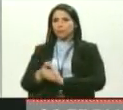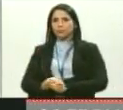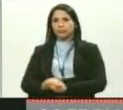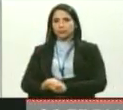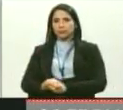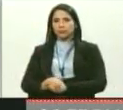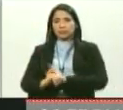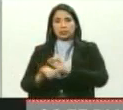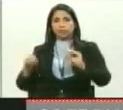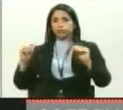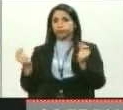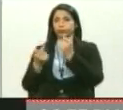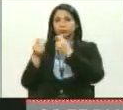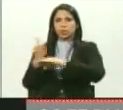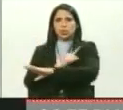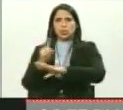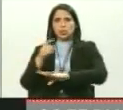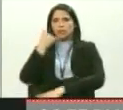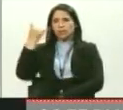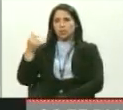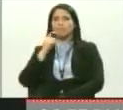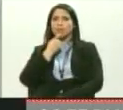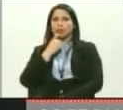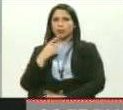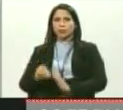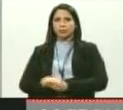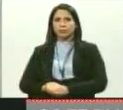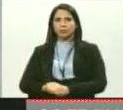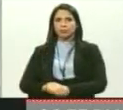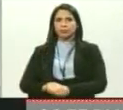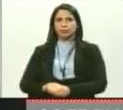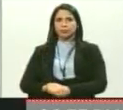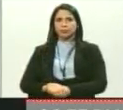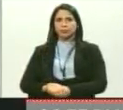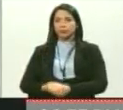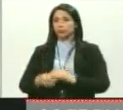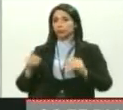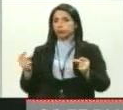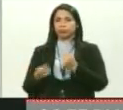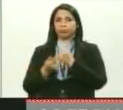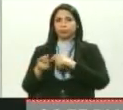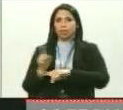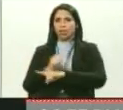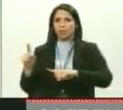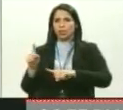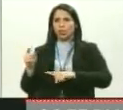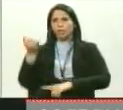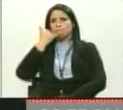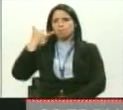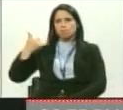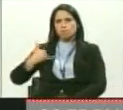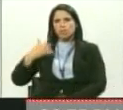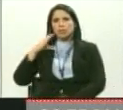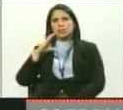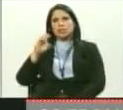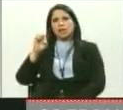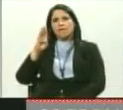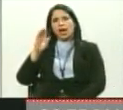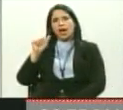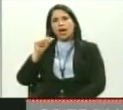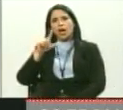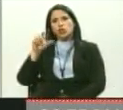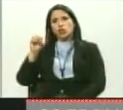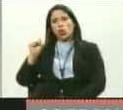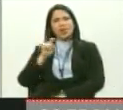Inmediatamente se activó. Recibí la llamada de Padrino, inmediatamente activamos. Recibí la llamada de Ceballos, inmediatamente